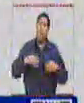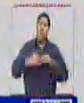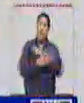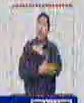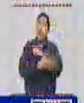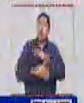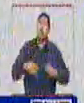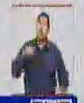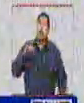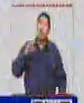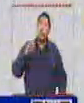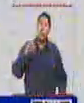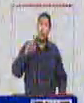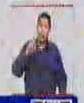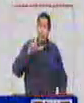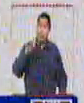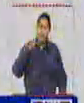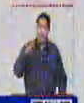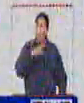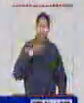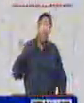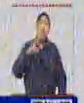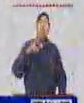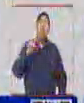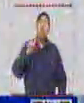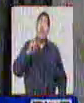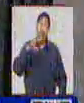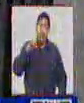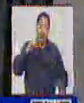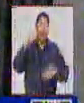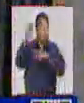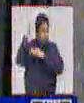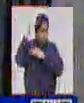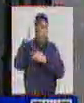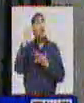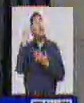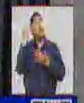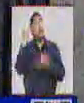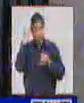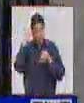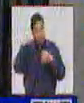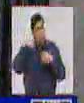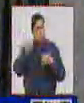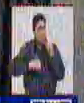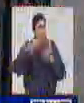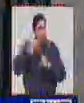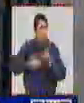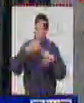Velasco del departamento de Santa Cruz. Se prevé que este proceso concluya este mes.